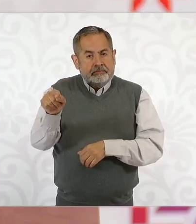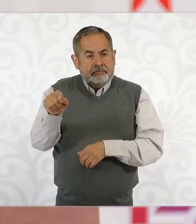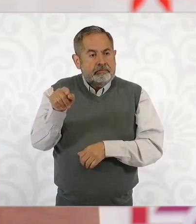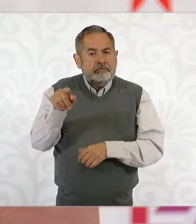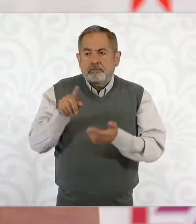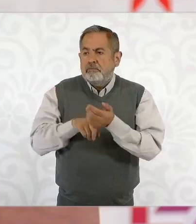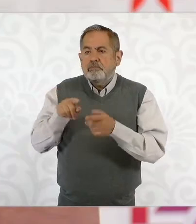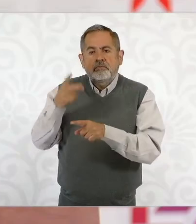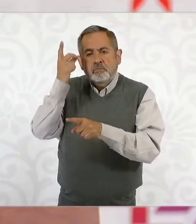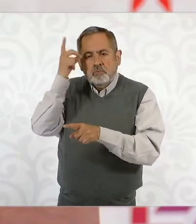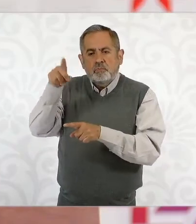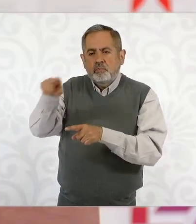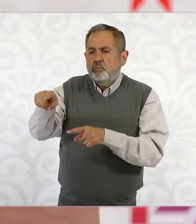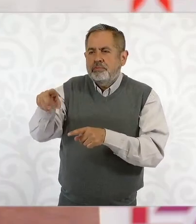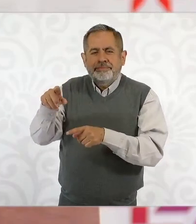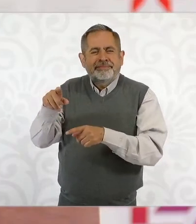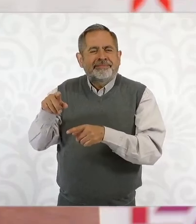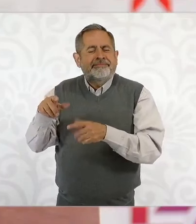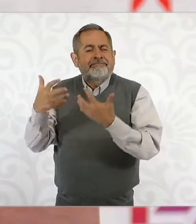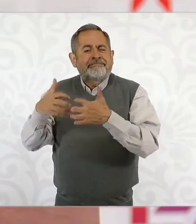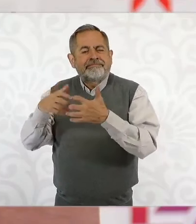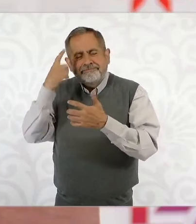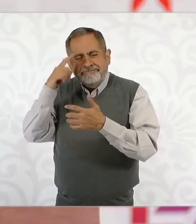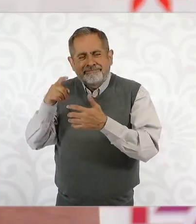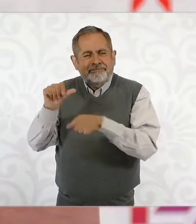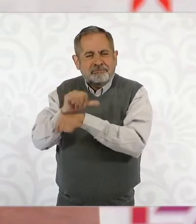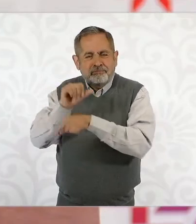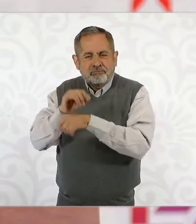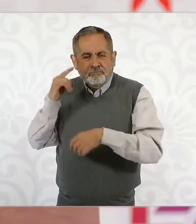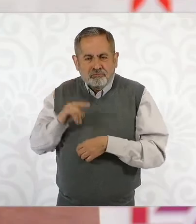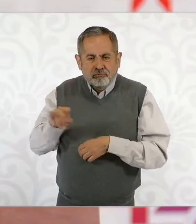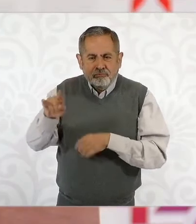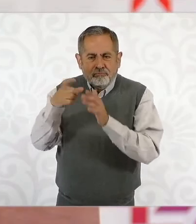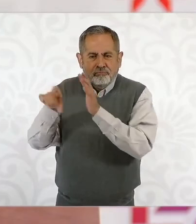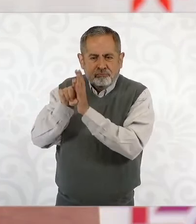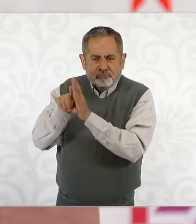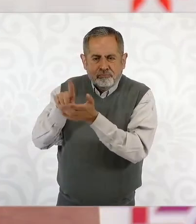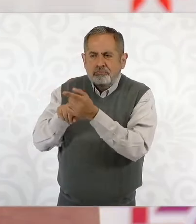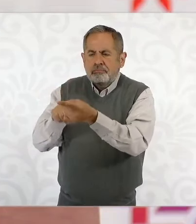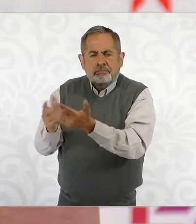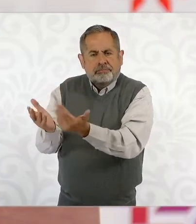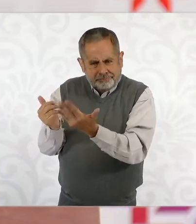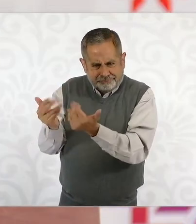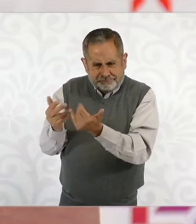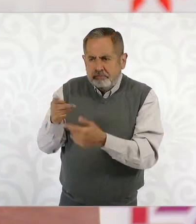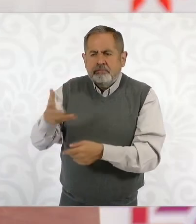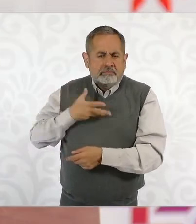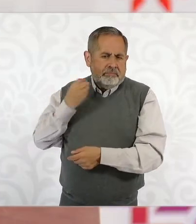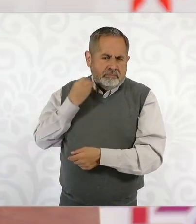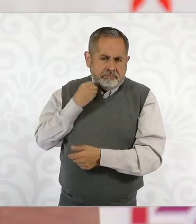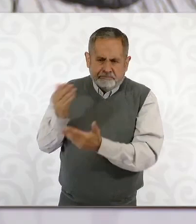dueños de verificentros, de gasolineras, porque ellos tienen acceso incluso a abogados, que presenten sus